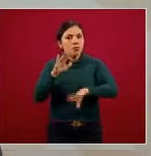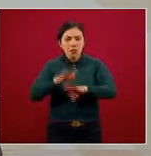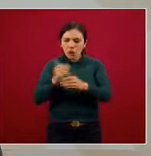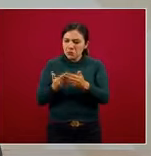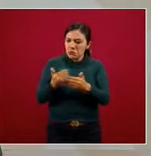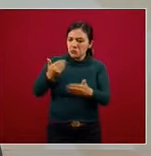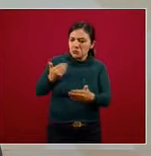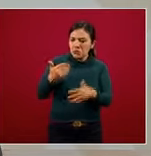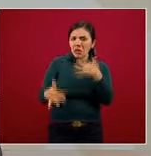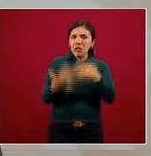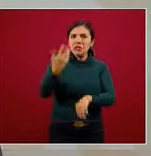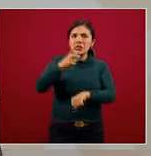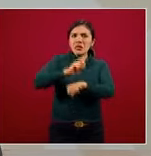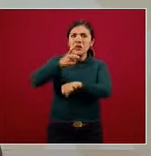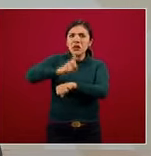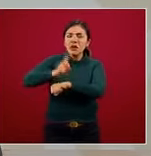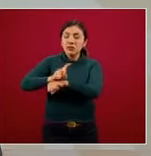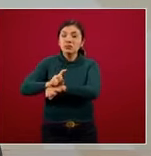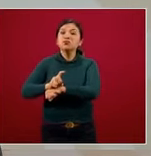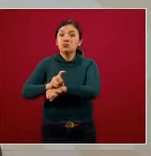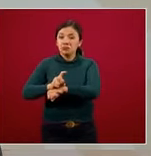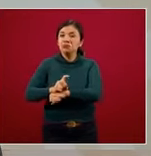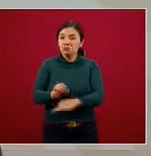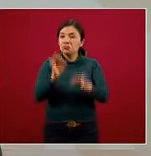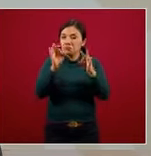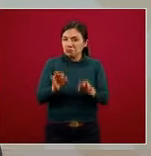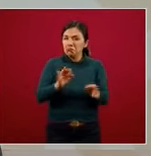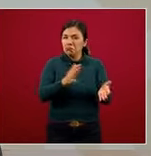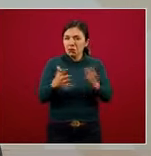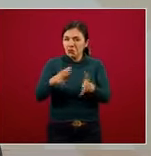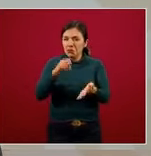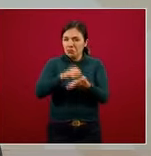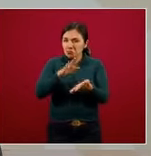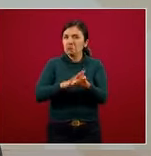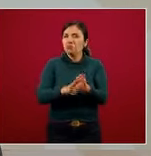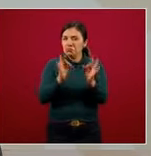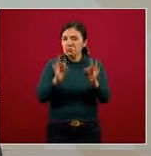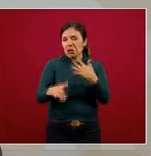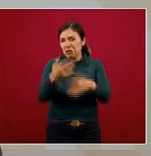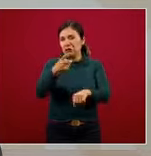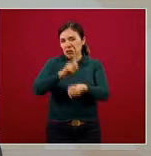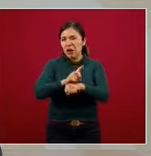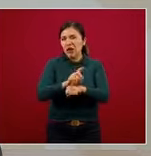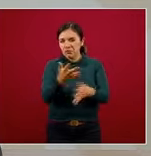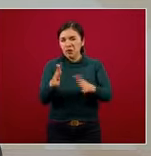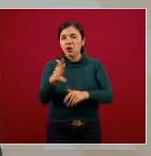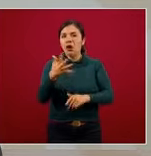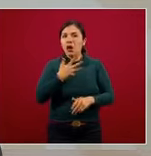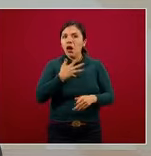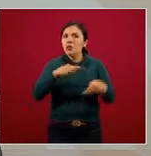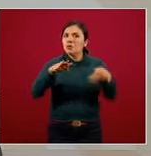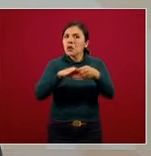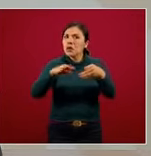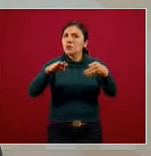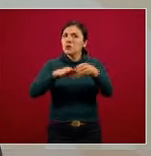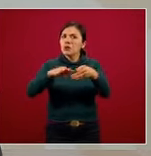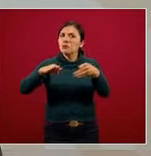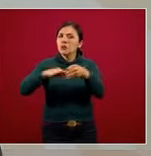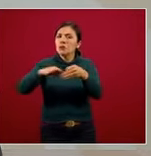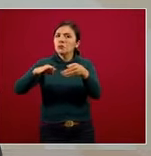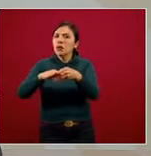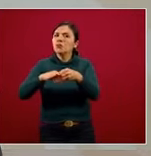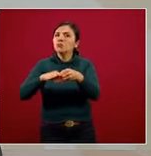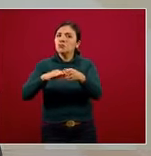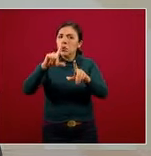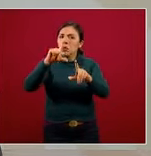más de 15 días, diría yo, para tener un planteamiento cauteloso, 15 días consistentemente